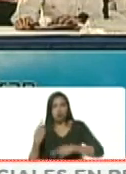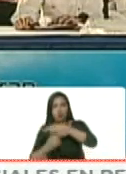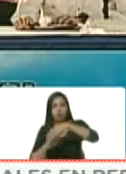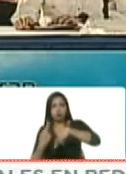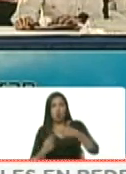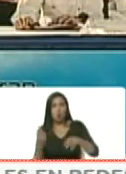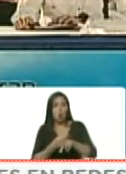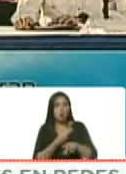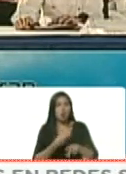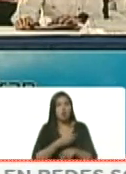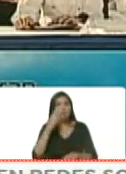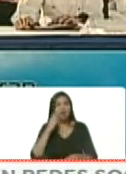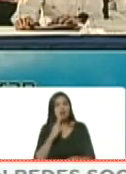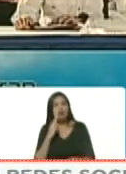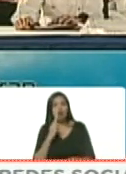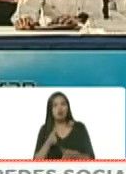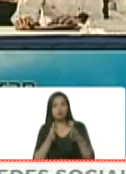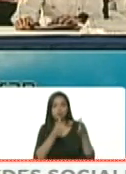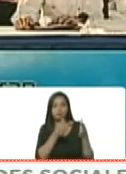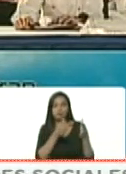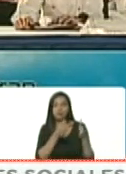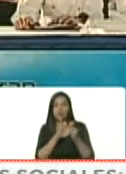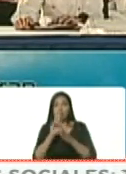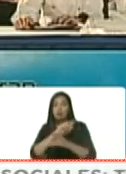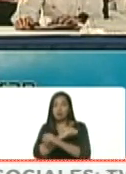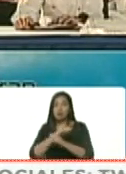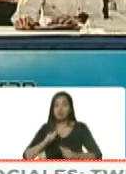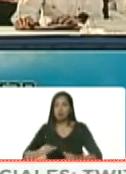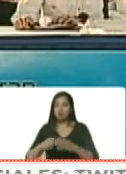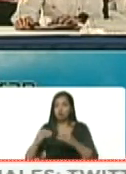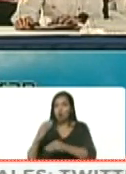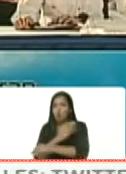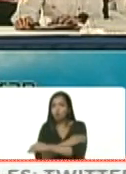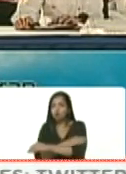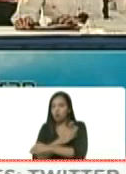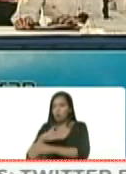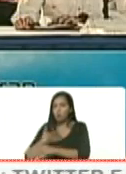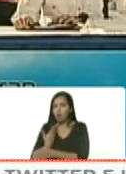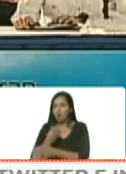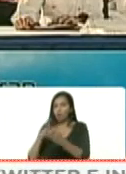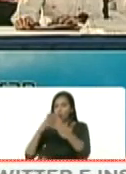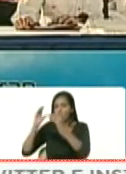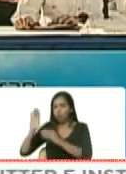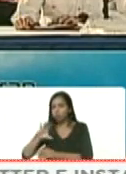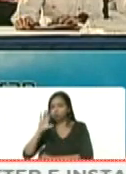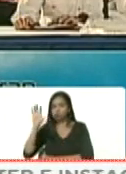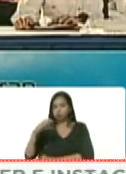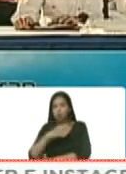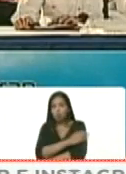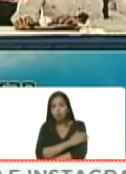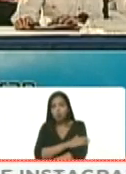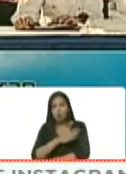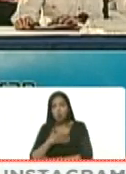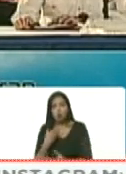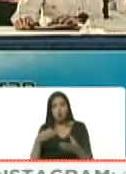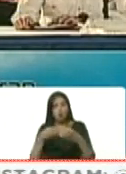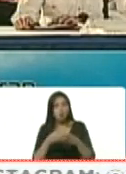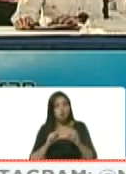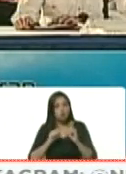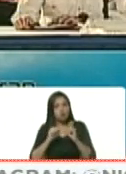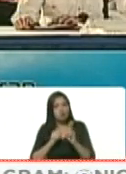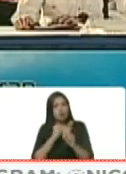el gobierno bolivariano y las fuerzas de la oposición o las oposiciones. Una mesa